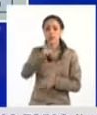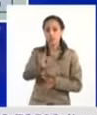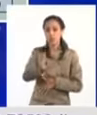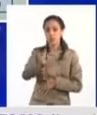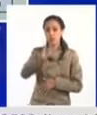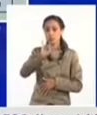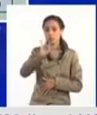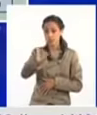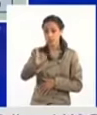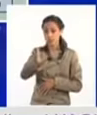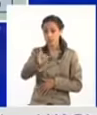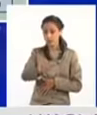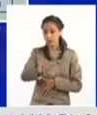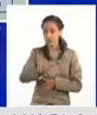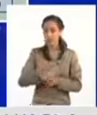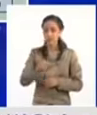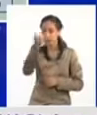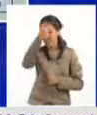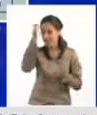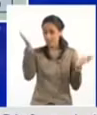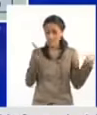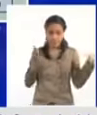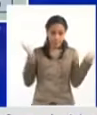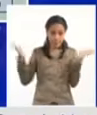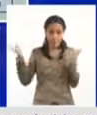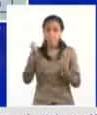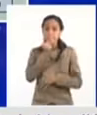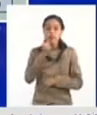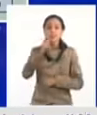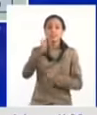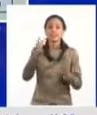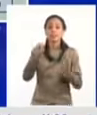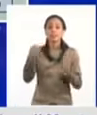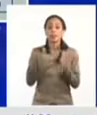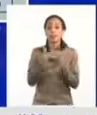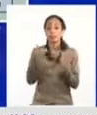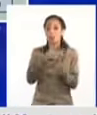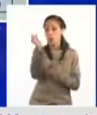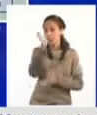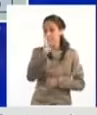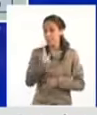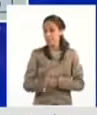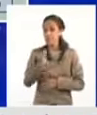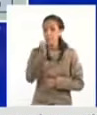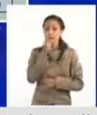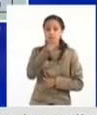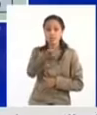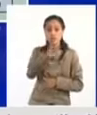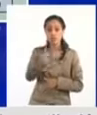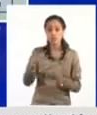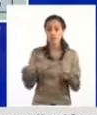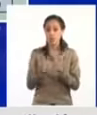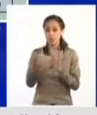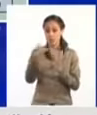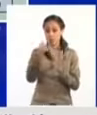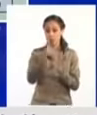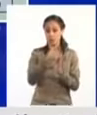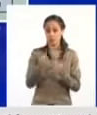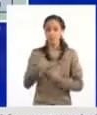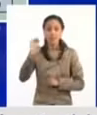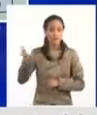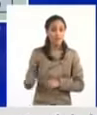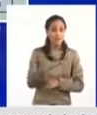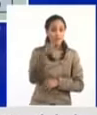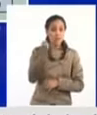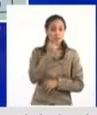34.678.676, la India con más de 30 millones, Brasil con más de 18 millones, Francia con más